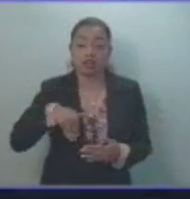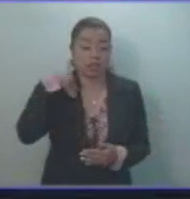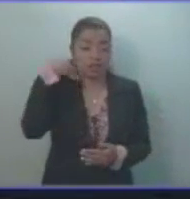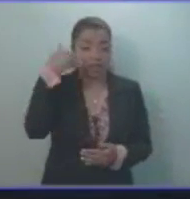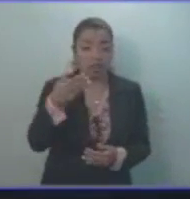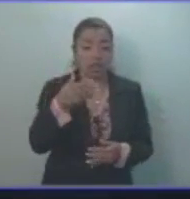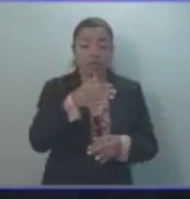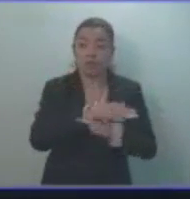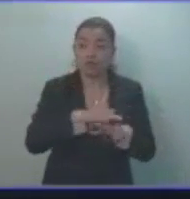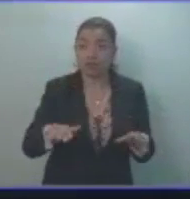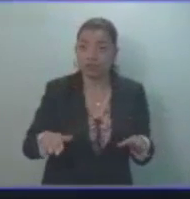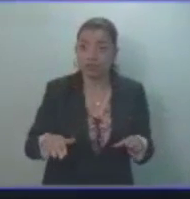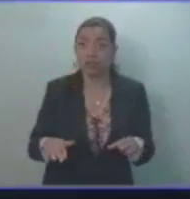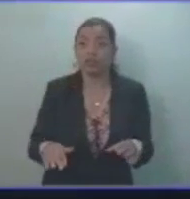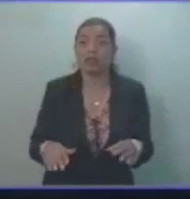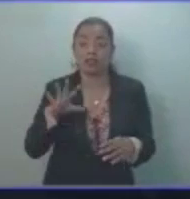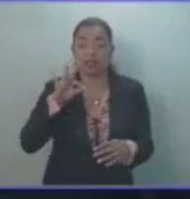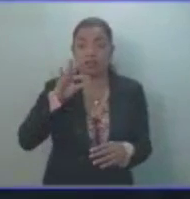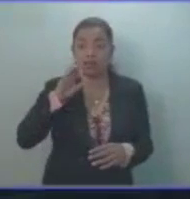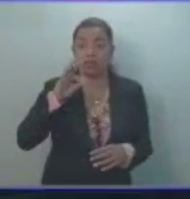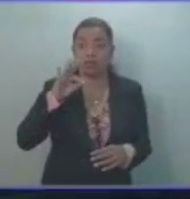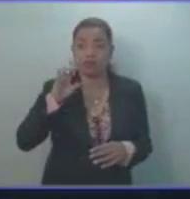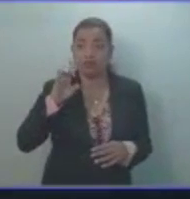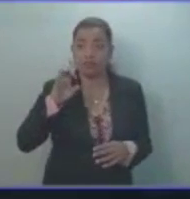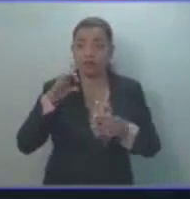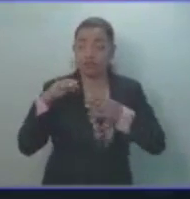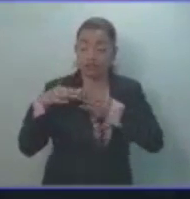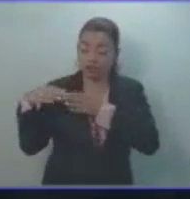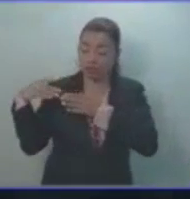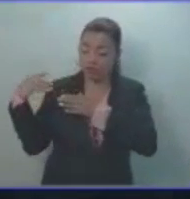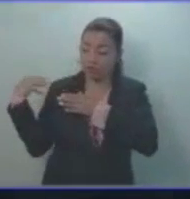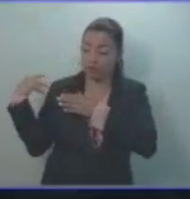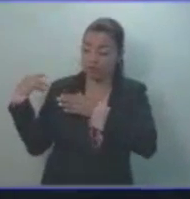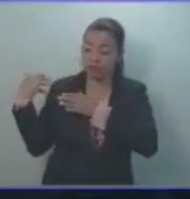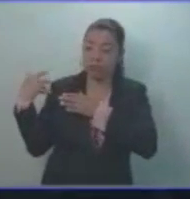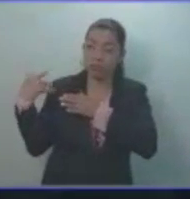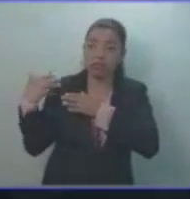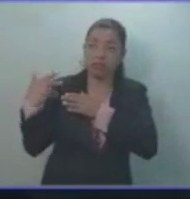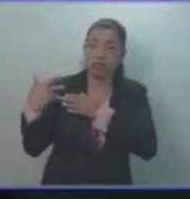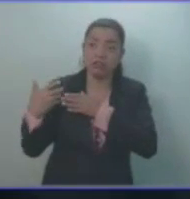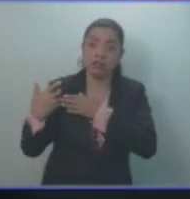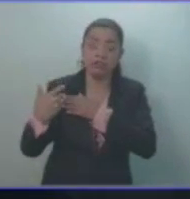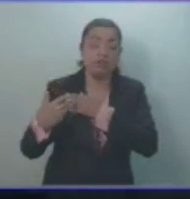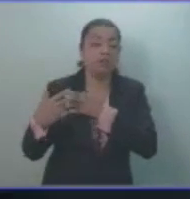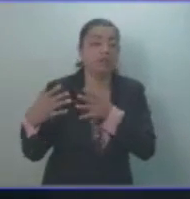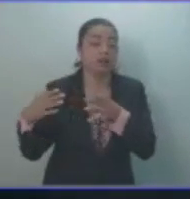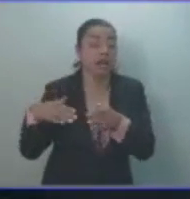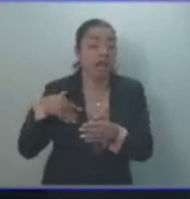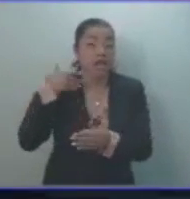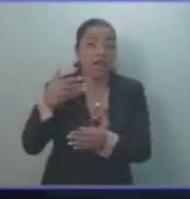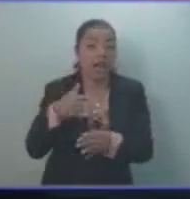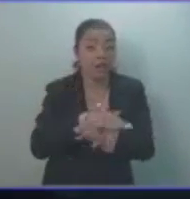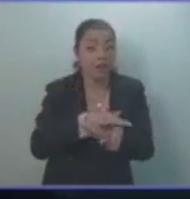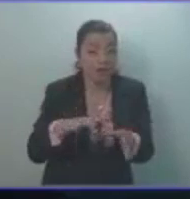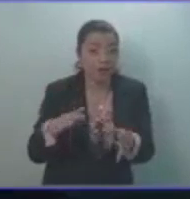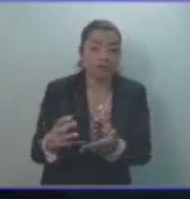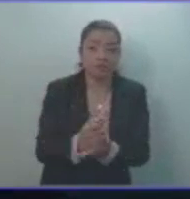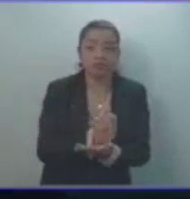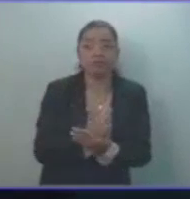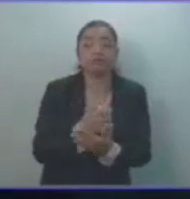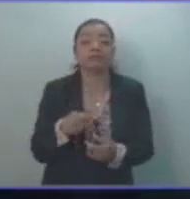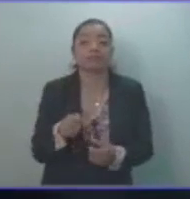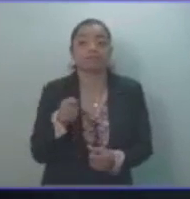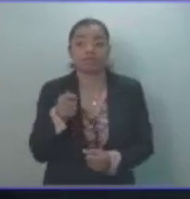año, porque el FEFE es una contribución que incrementa de forma